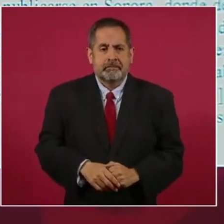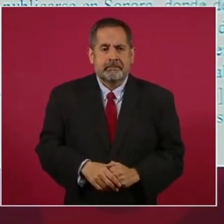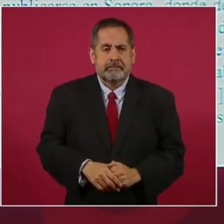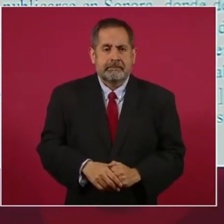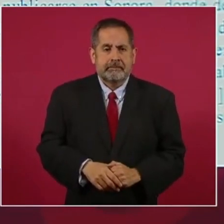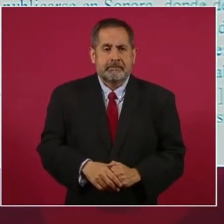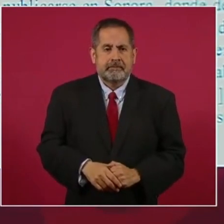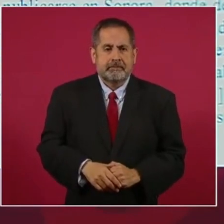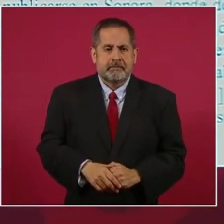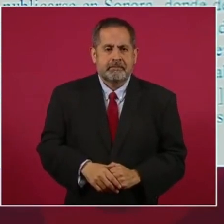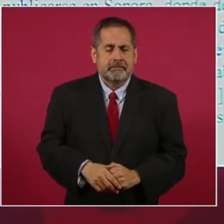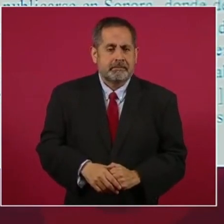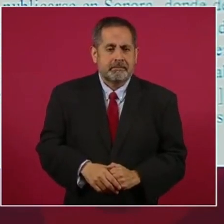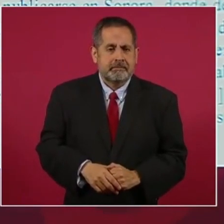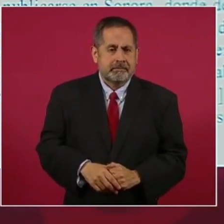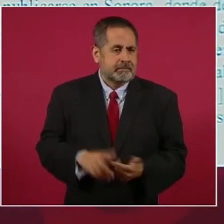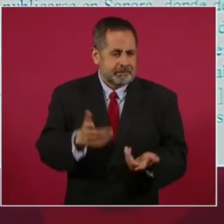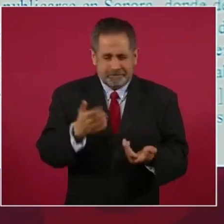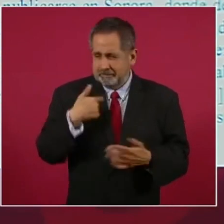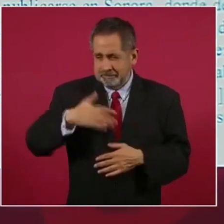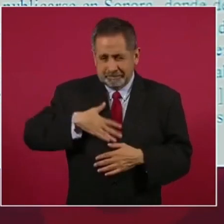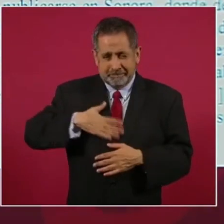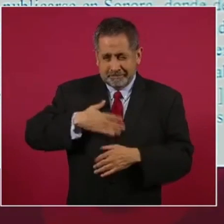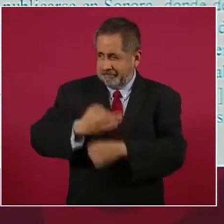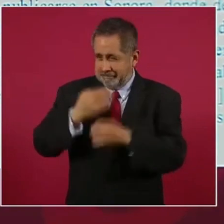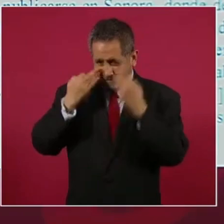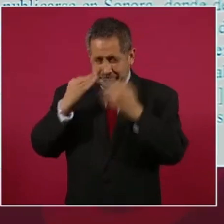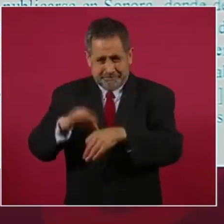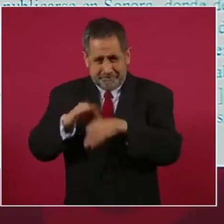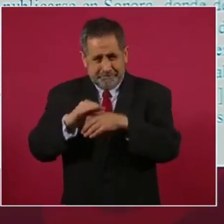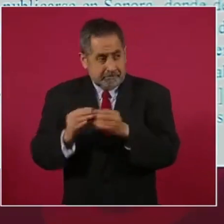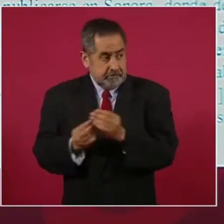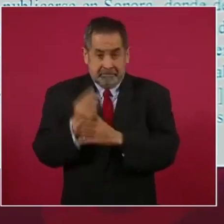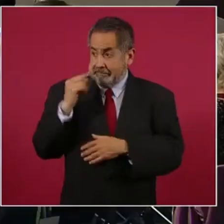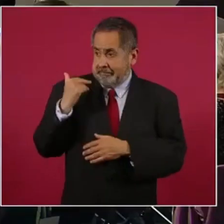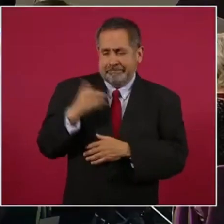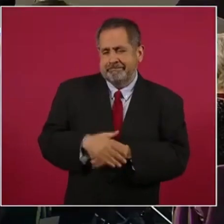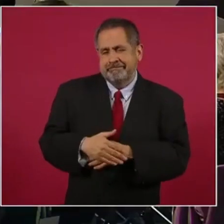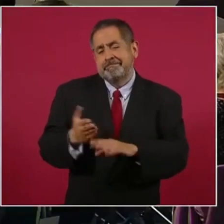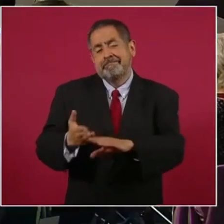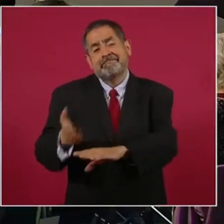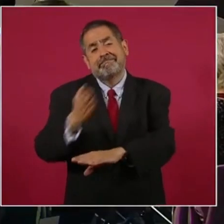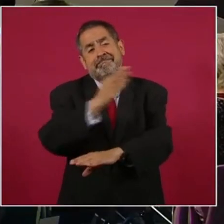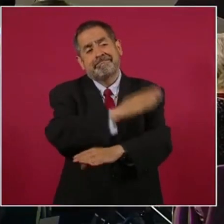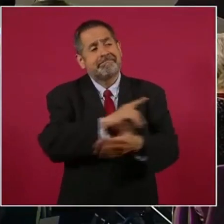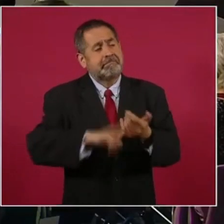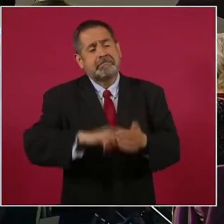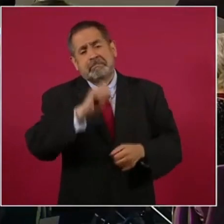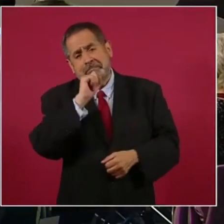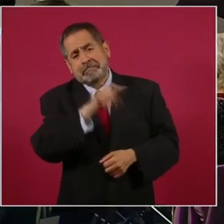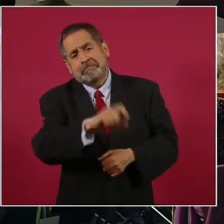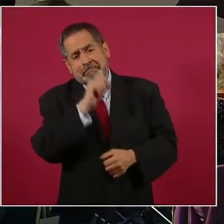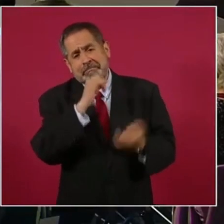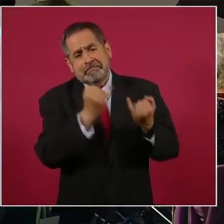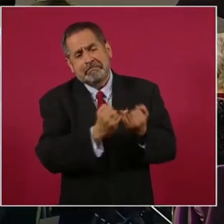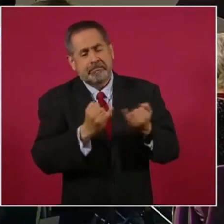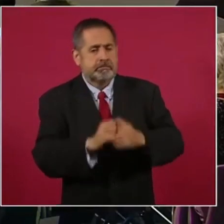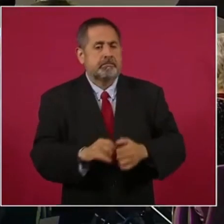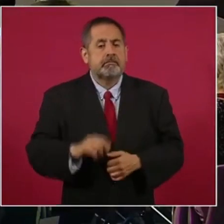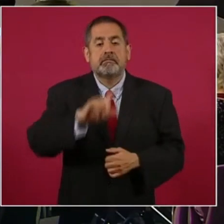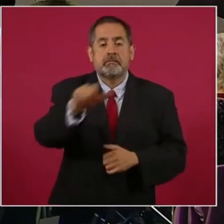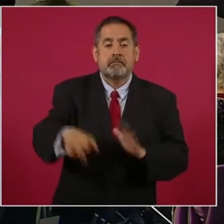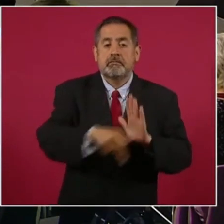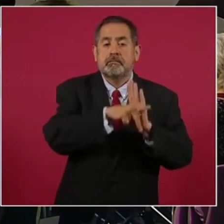O sea que no es nuevo lo que vivimos, pues esto viene de tiempo atrás. El periódico